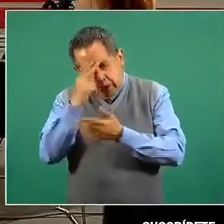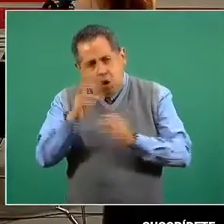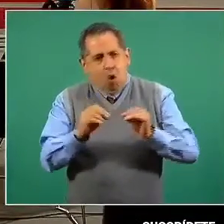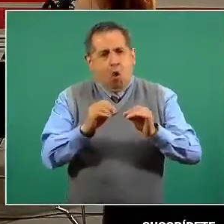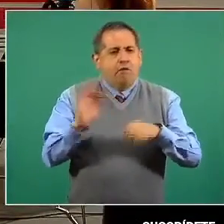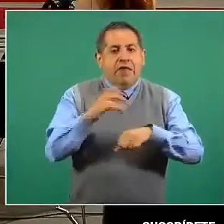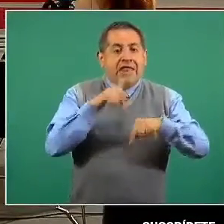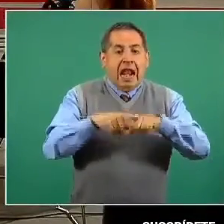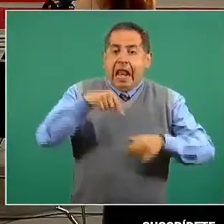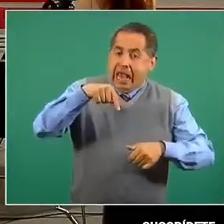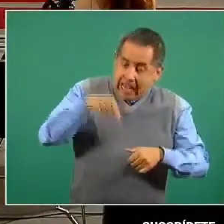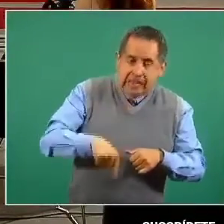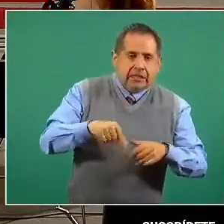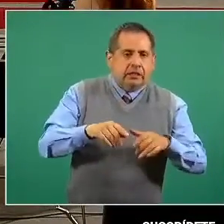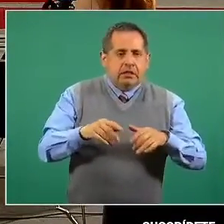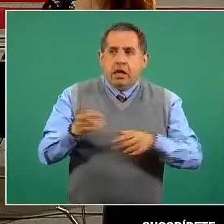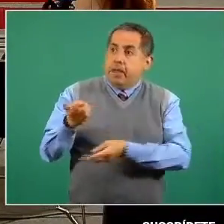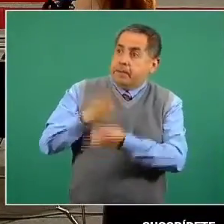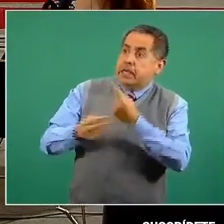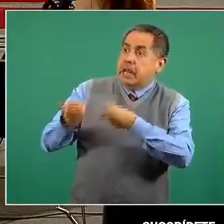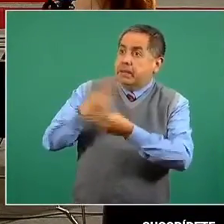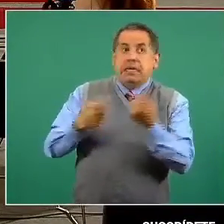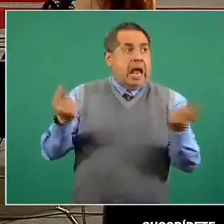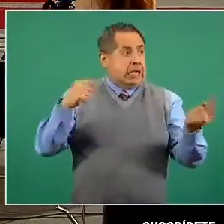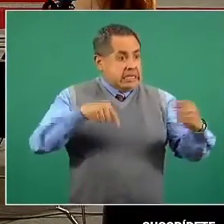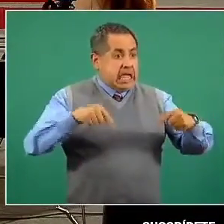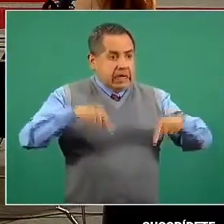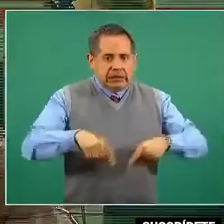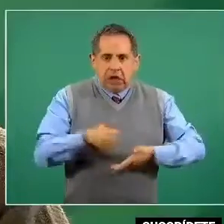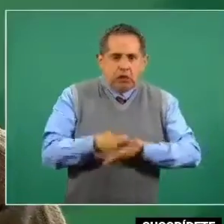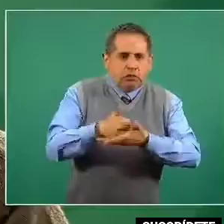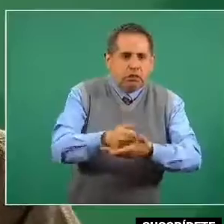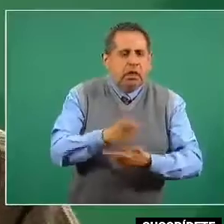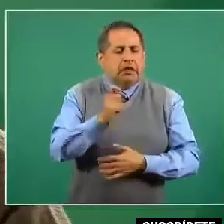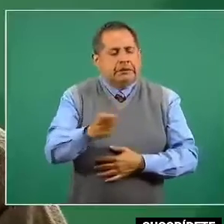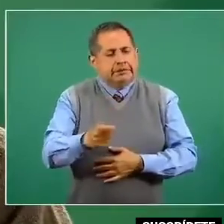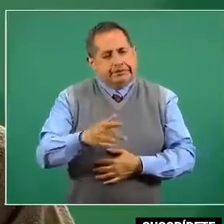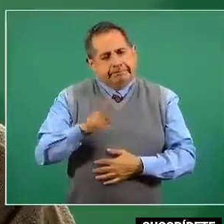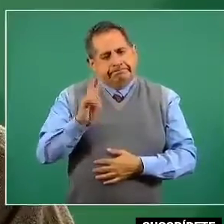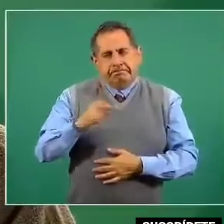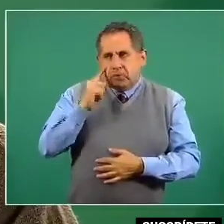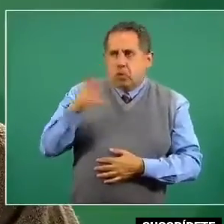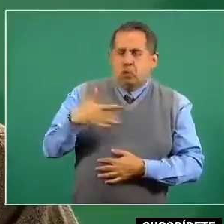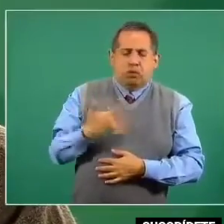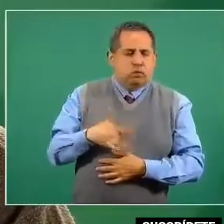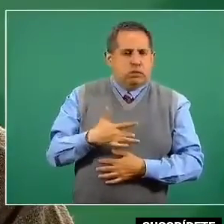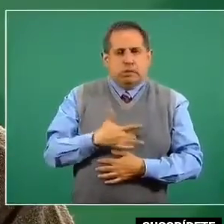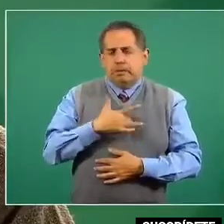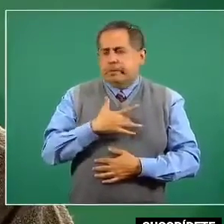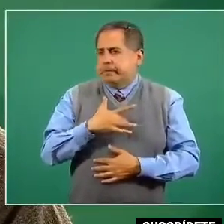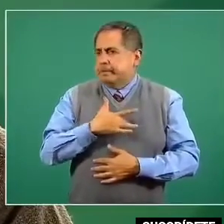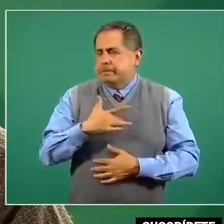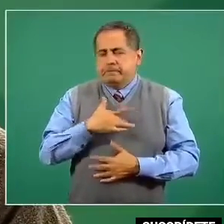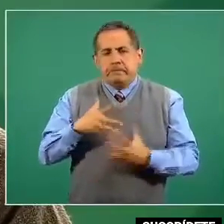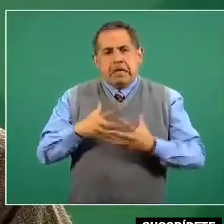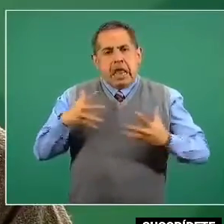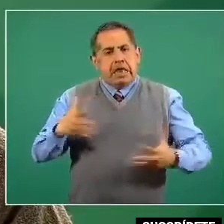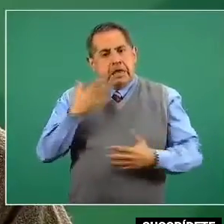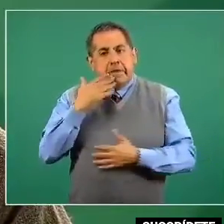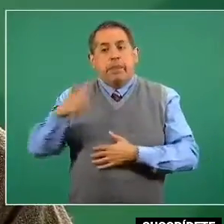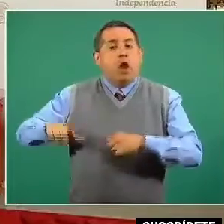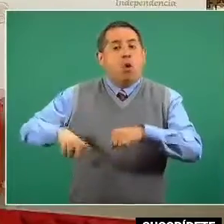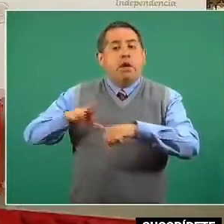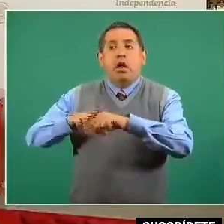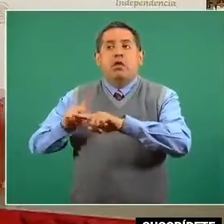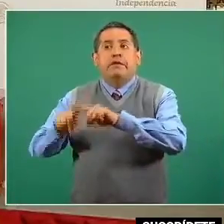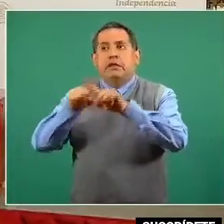México, que vienen de otros estados. Esto es una muestra de generosidad, de solidaridad de los gobernadores y gobernadoras